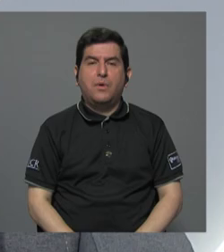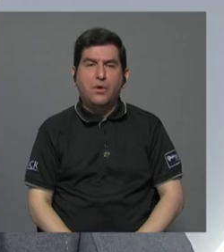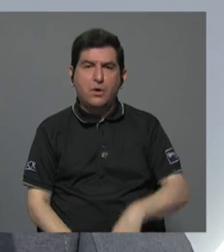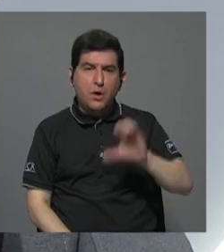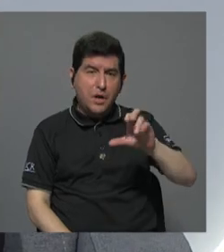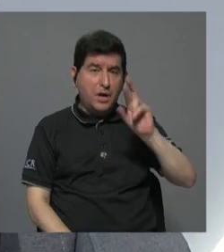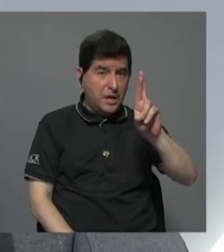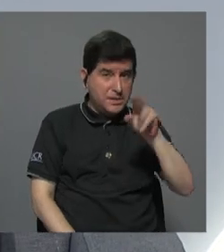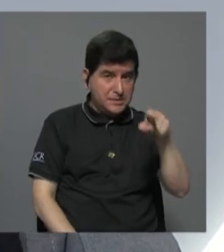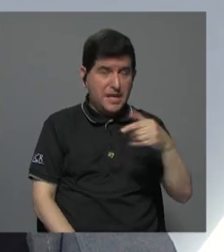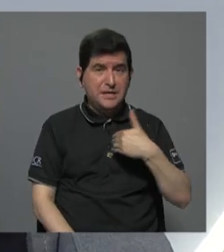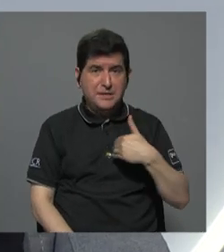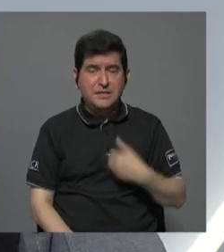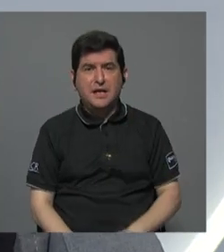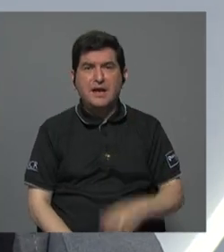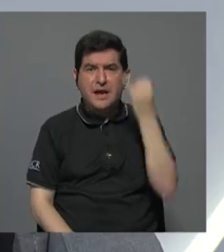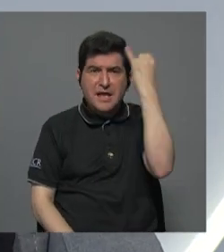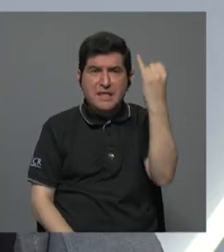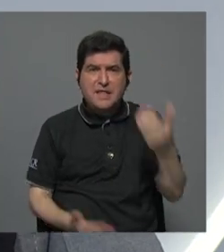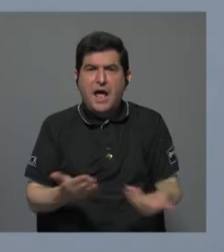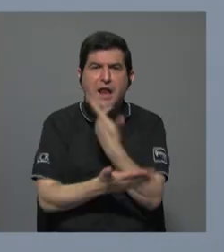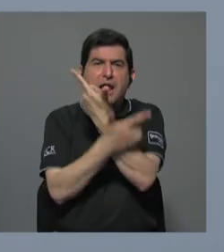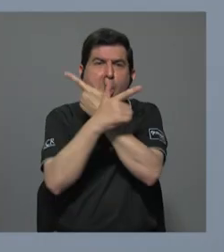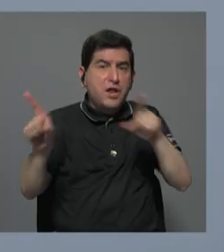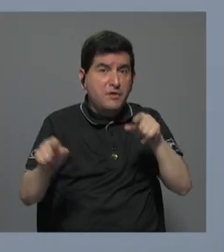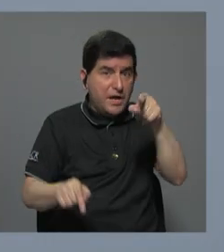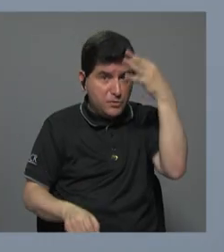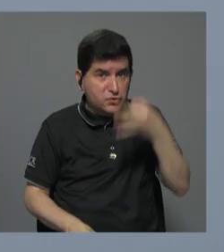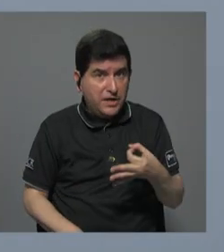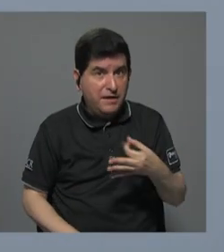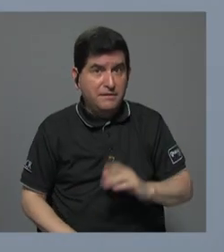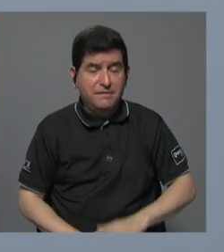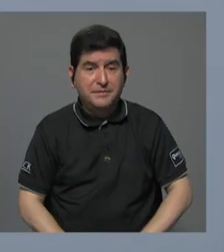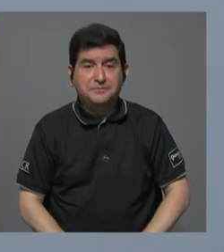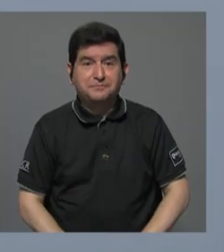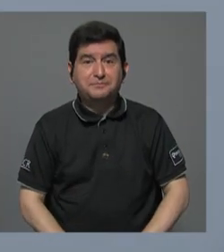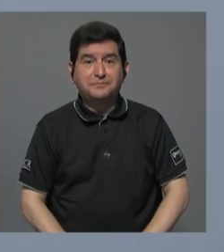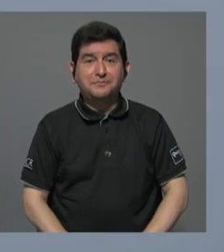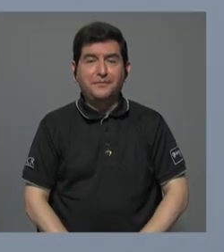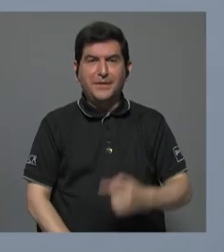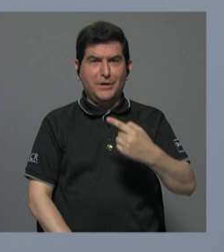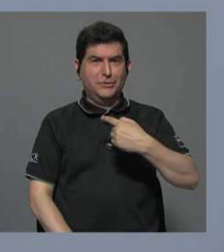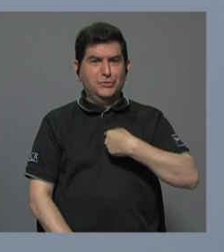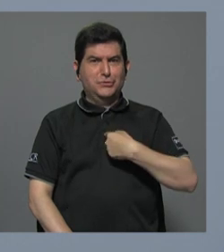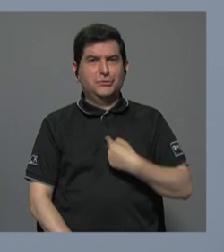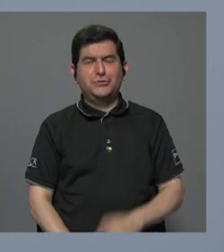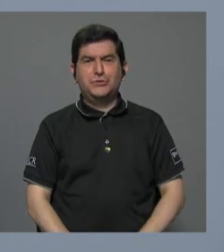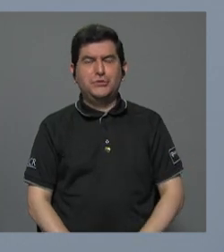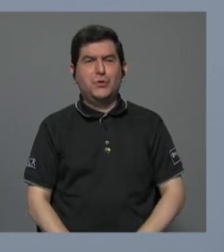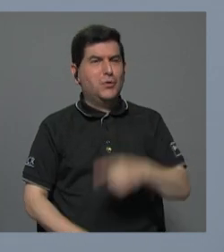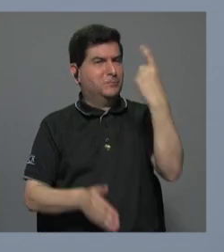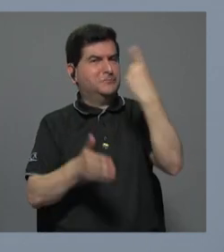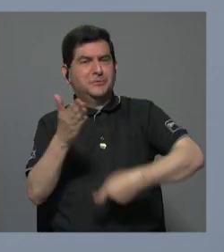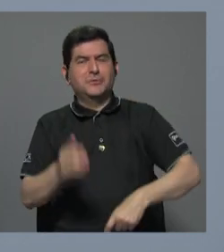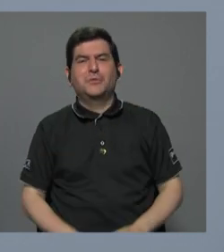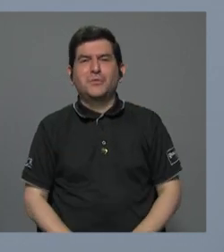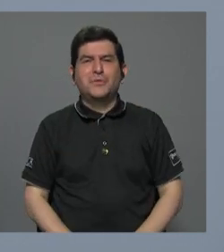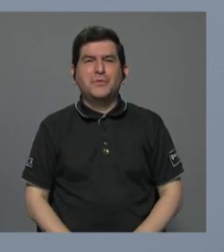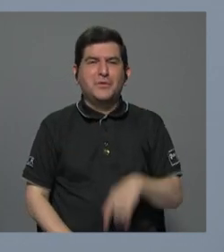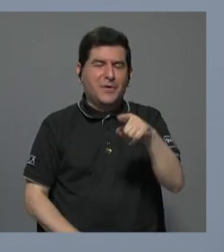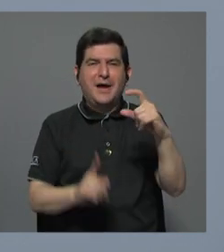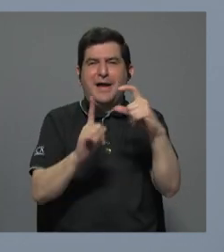rivero tiene un planteamiento neoliberal que dice usted y yo en esto soy yo soy muy radical el asunto de los adjetivos